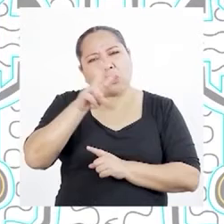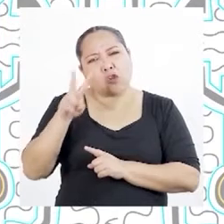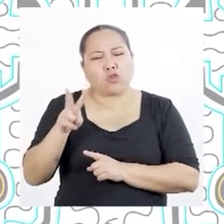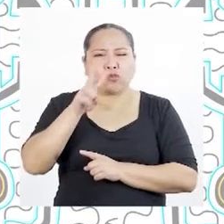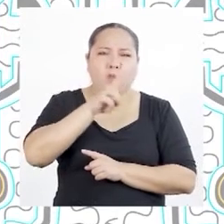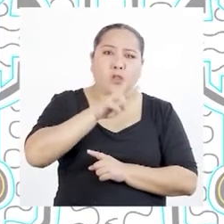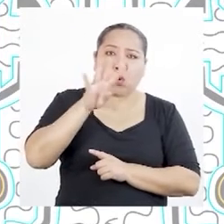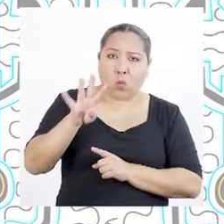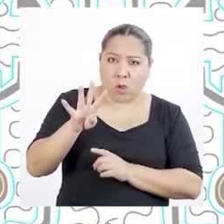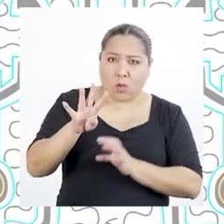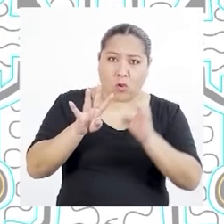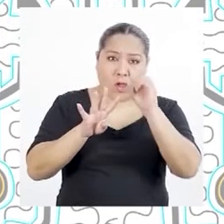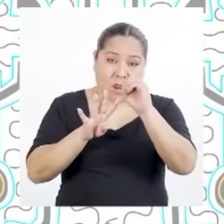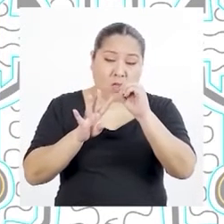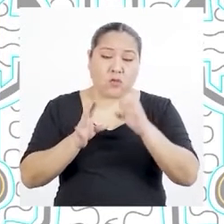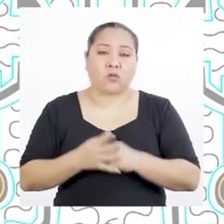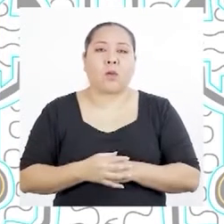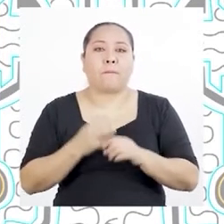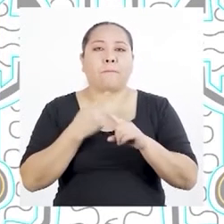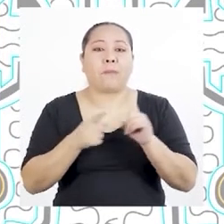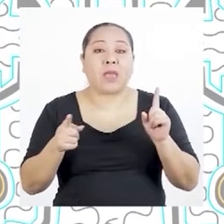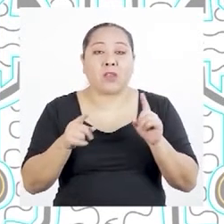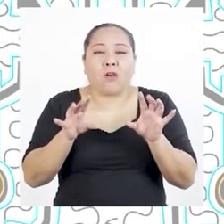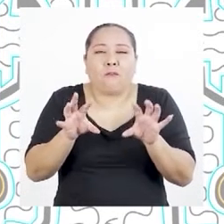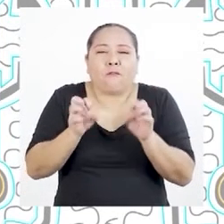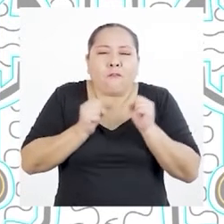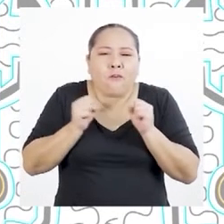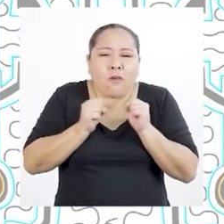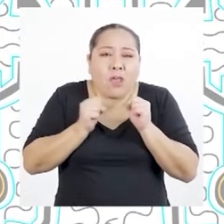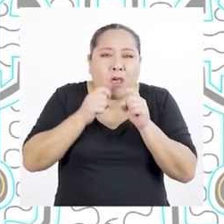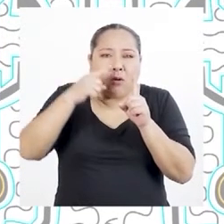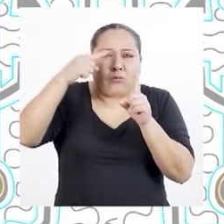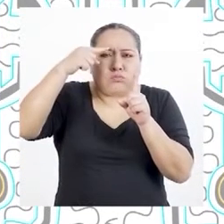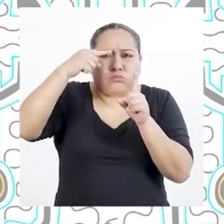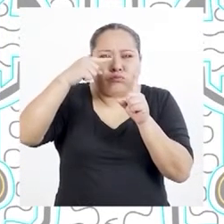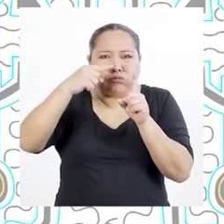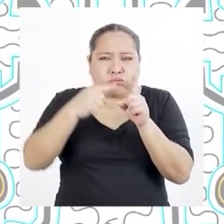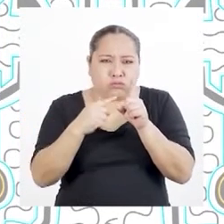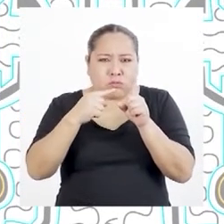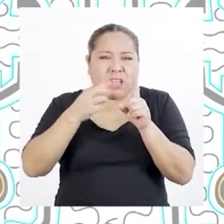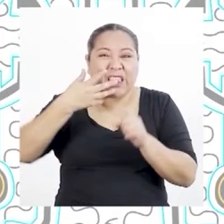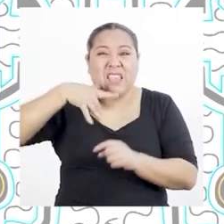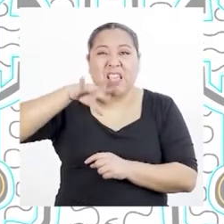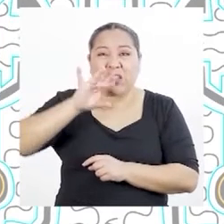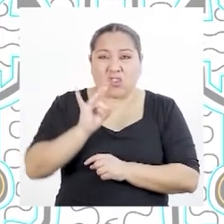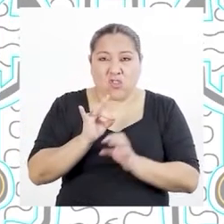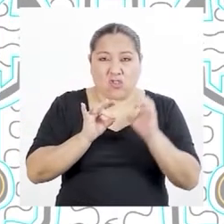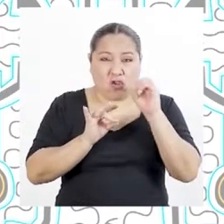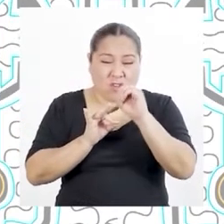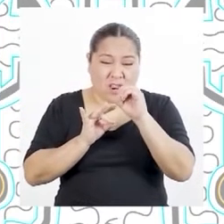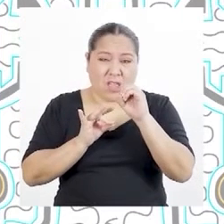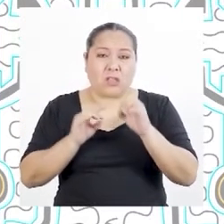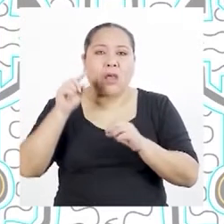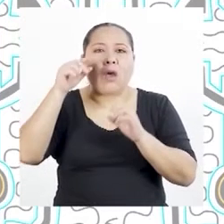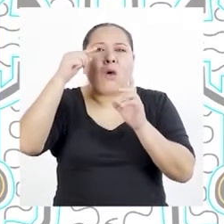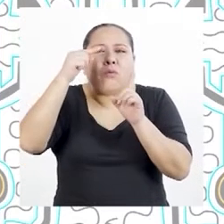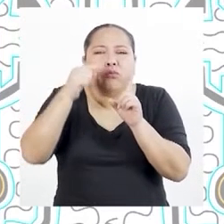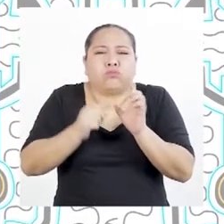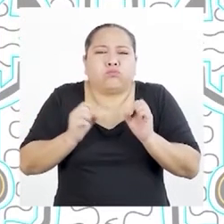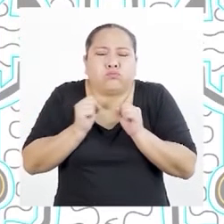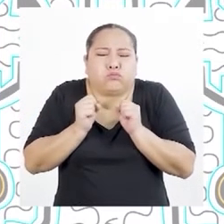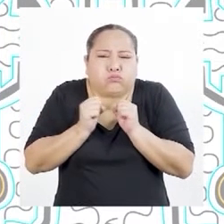a 24 grados, pero con el friaje ha descendido a 18 grados. Estas bajas